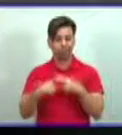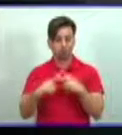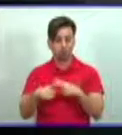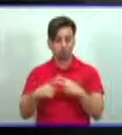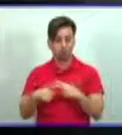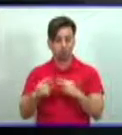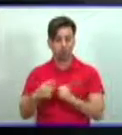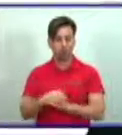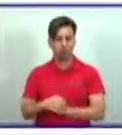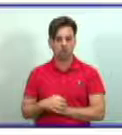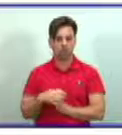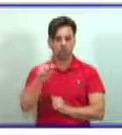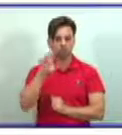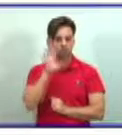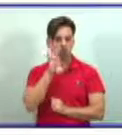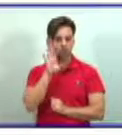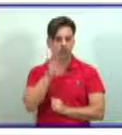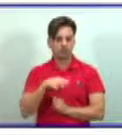contaminación atmosférica.